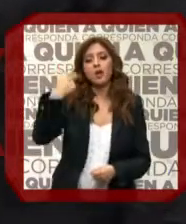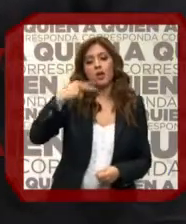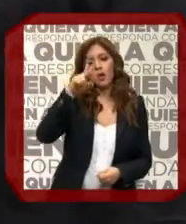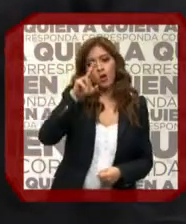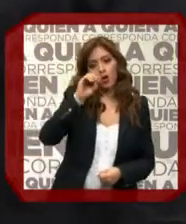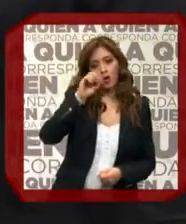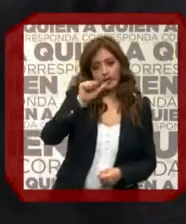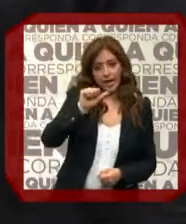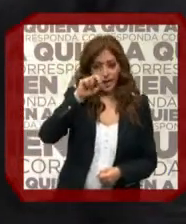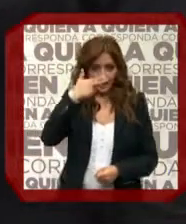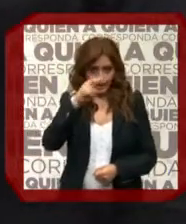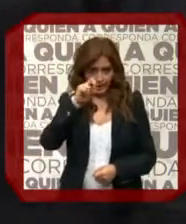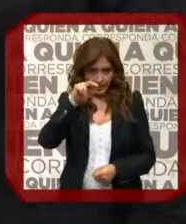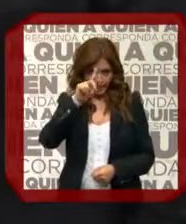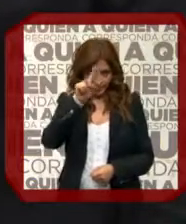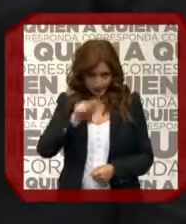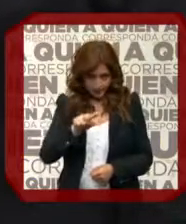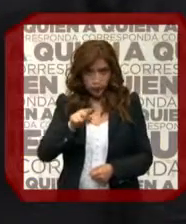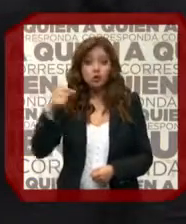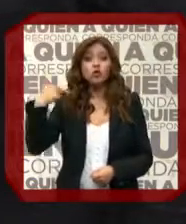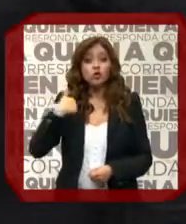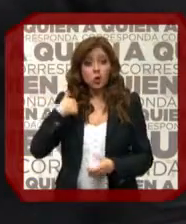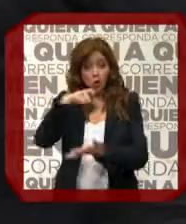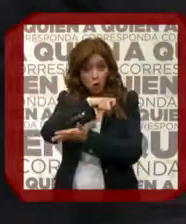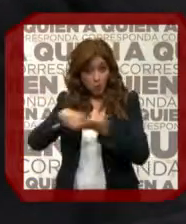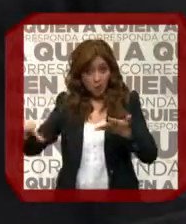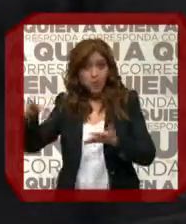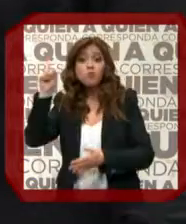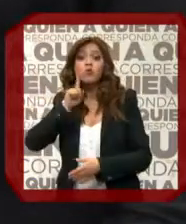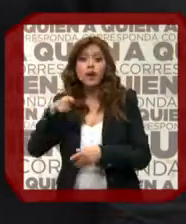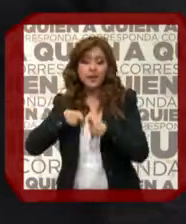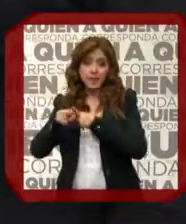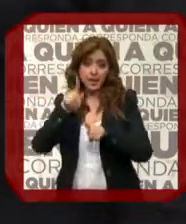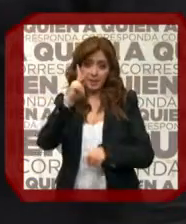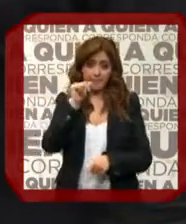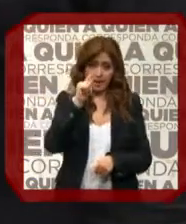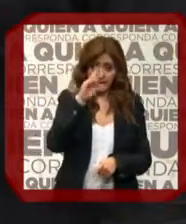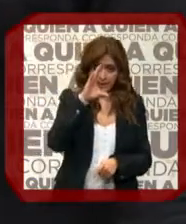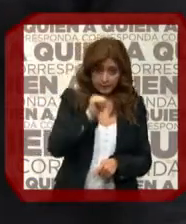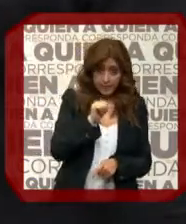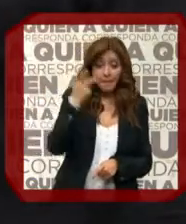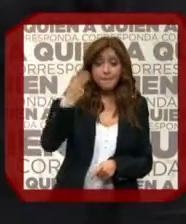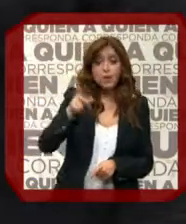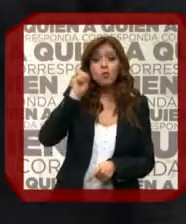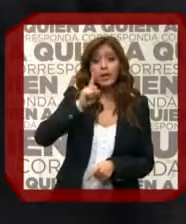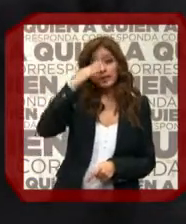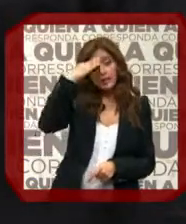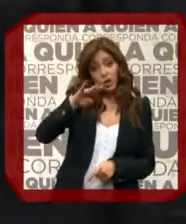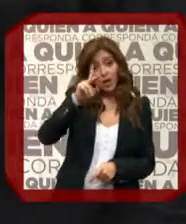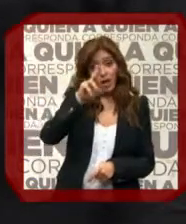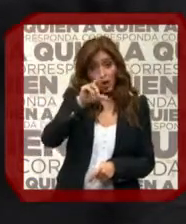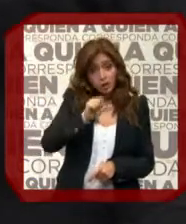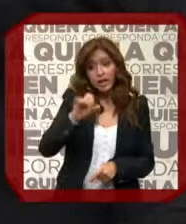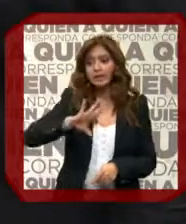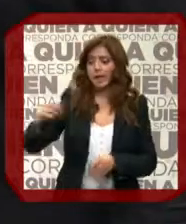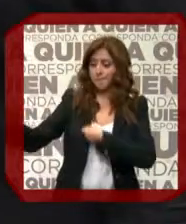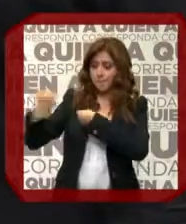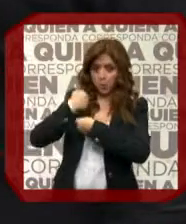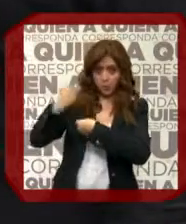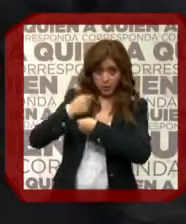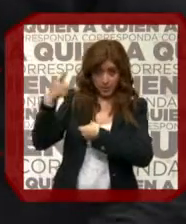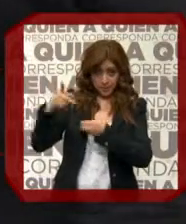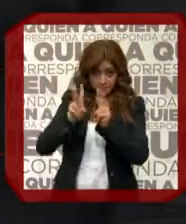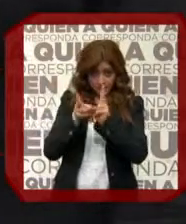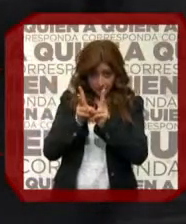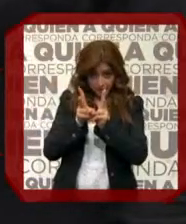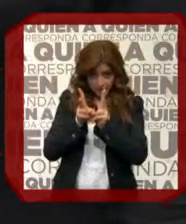Hernández Rodríguez. Yo le compré a su hermana, Patricia, pero la señora Rosa ya me quitó el agua, me pegó. ¿Es su vecina? Sí,